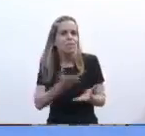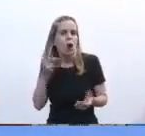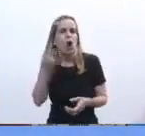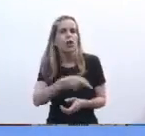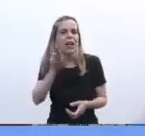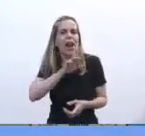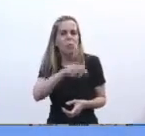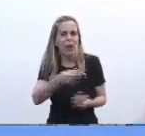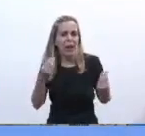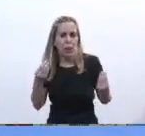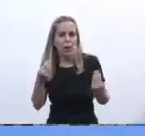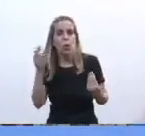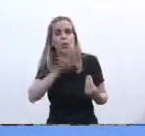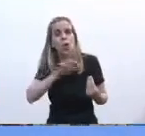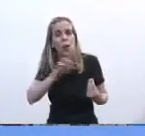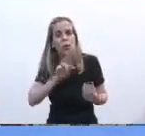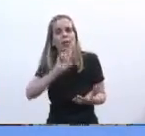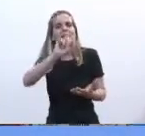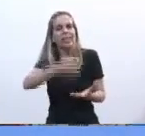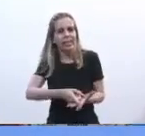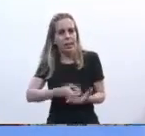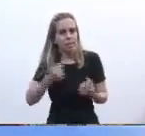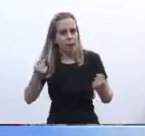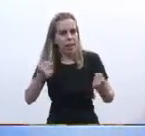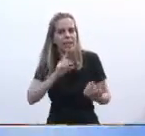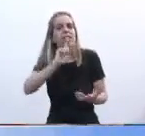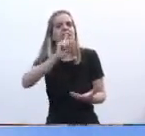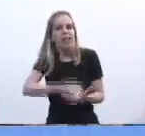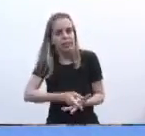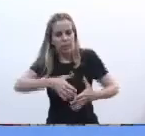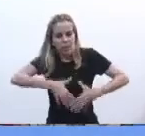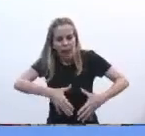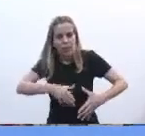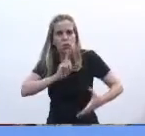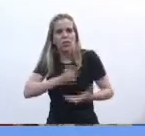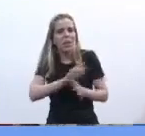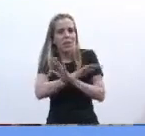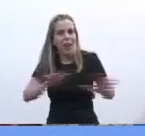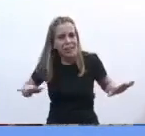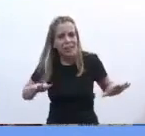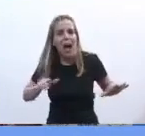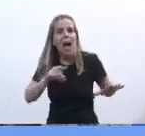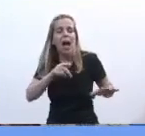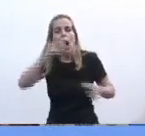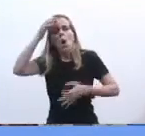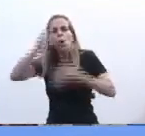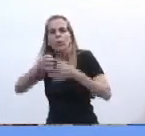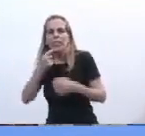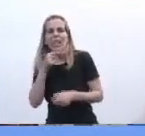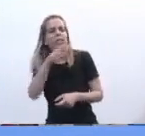y cuando asumen la valiente decisión de decir sobre su cuerpo son tratadas como